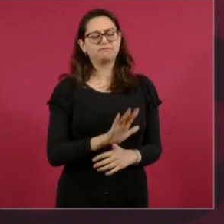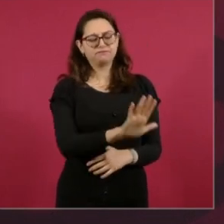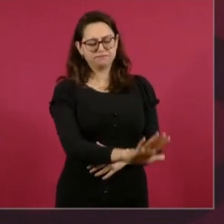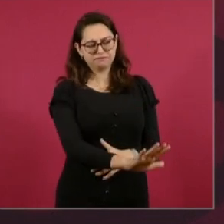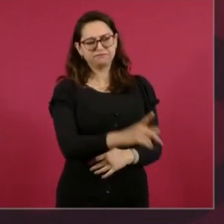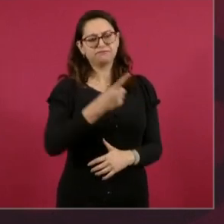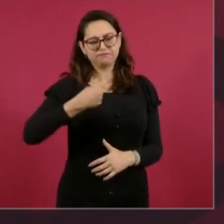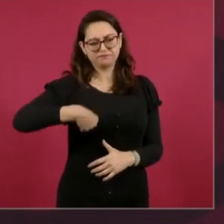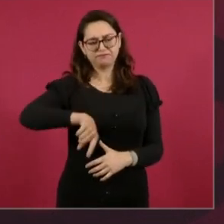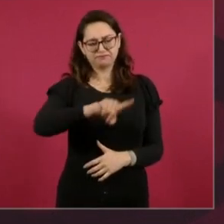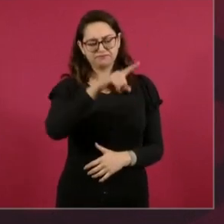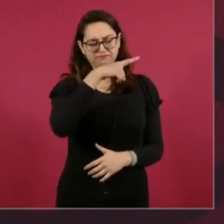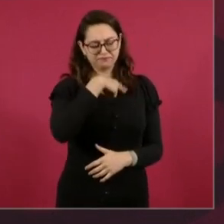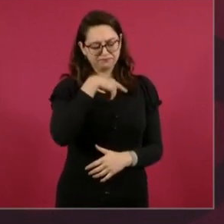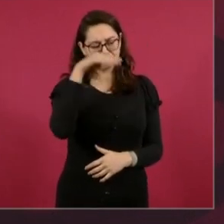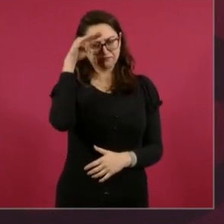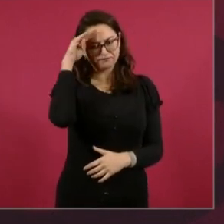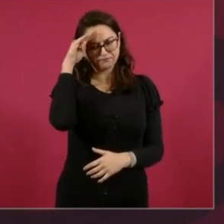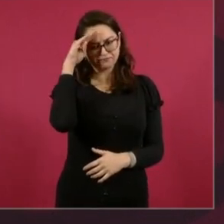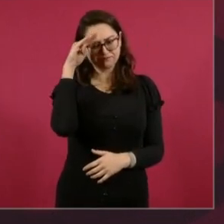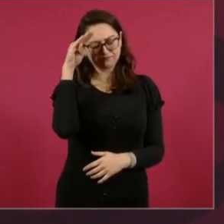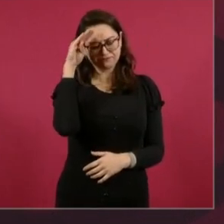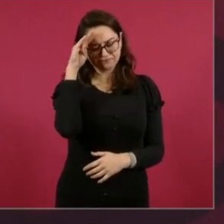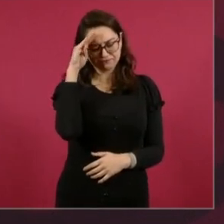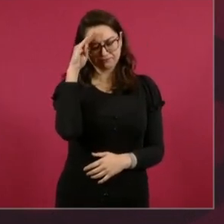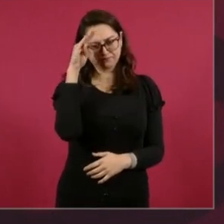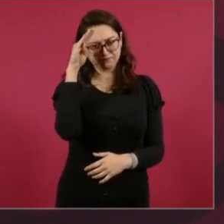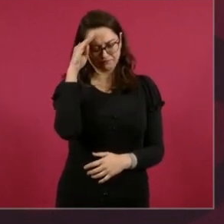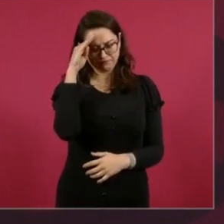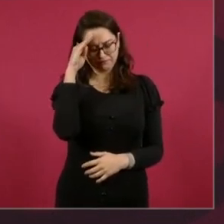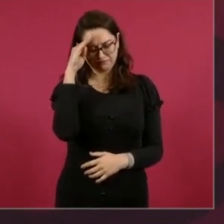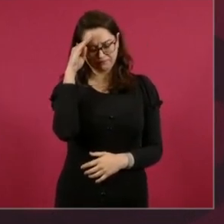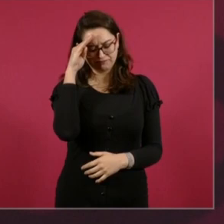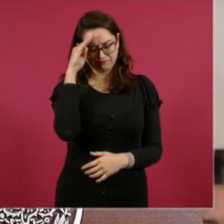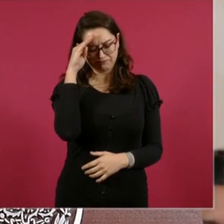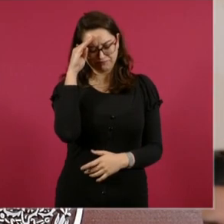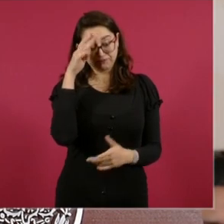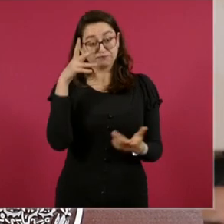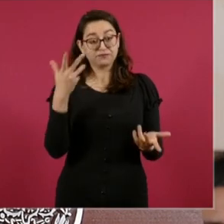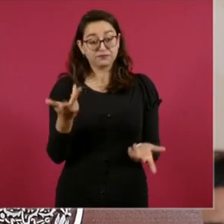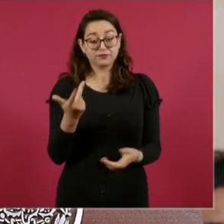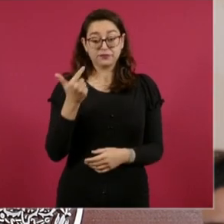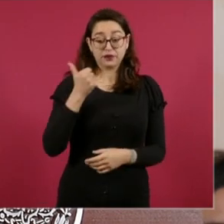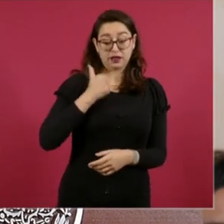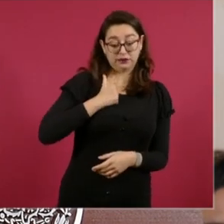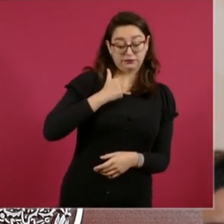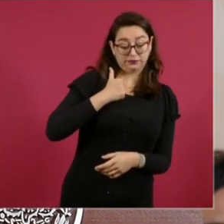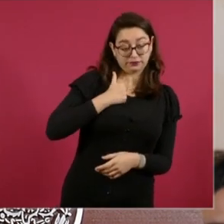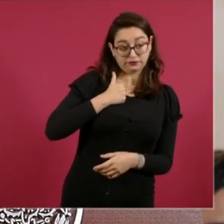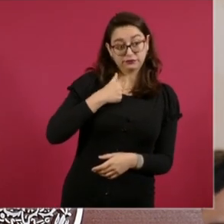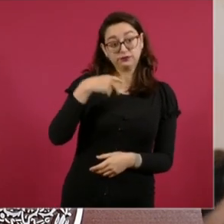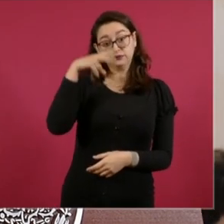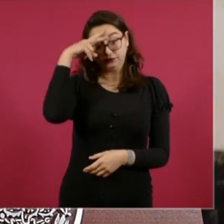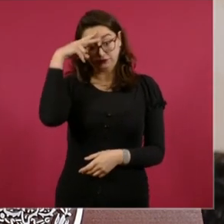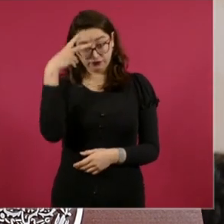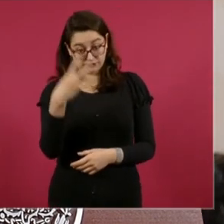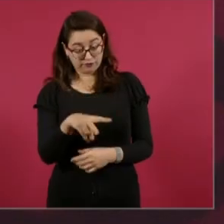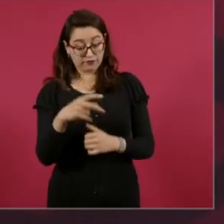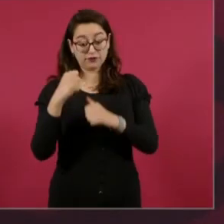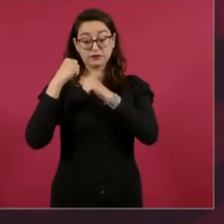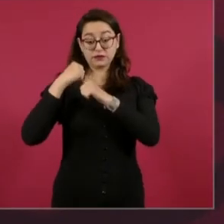que las cancilleres de Canadá y de México iban